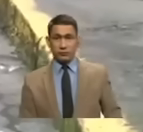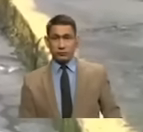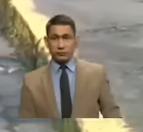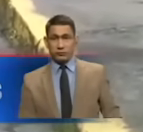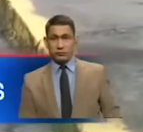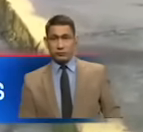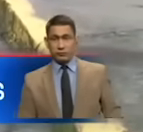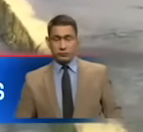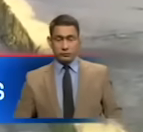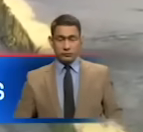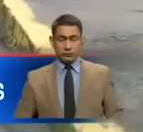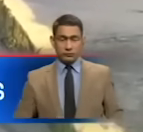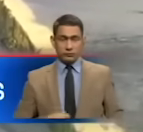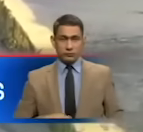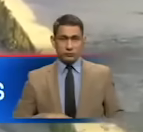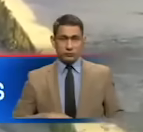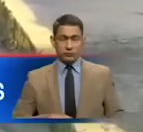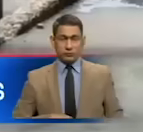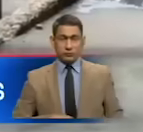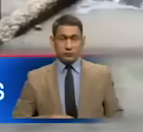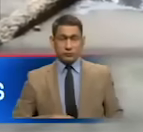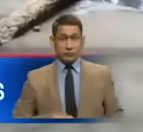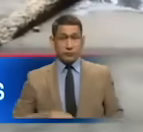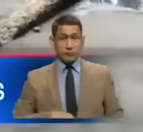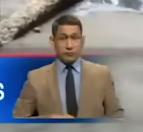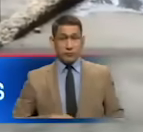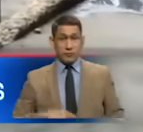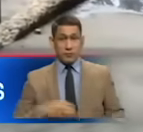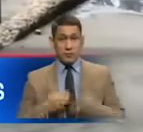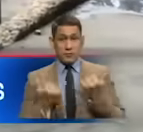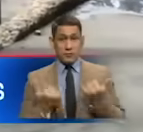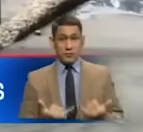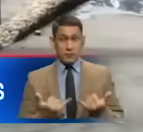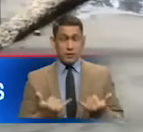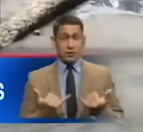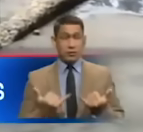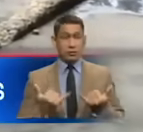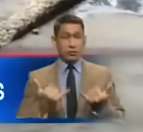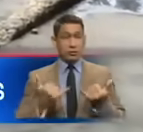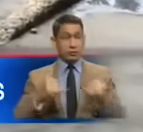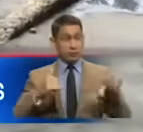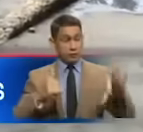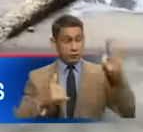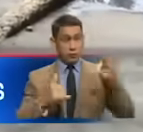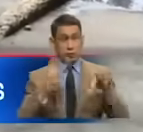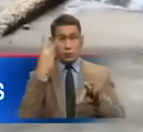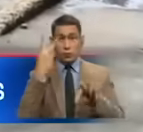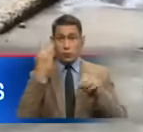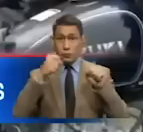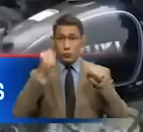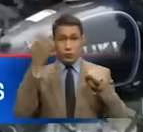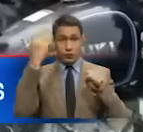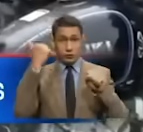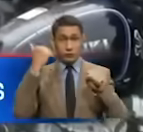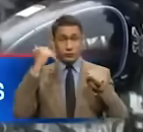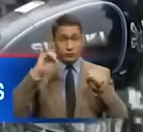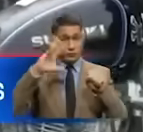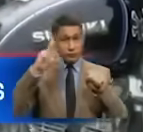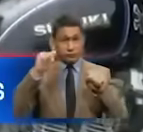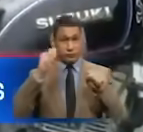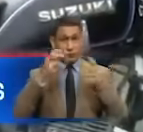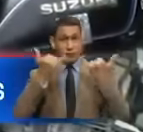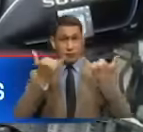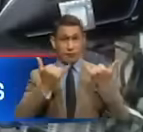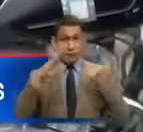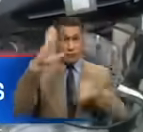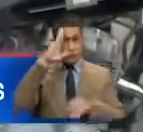Durante la tarde de este martes 30 de enero, dos motos con reporte de robo fueron recuperadas en Puerto Limón. Esto mediante un operativo desplegado por parte de